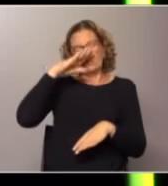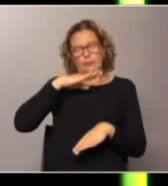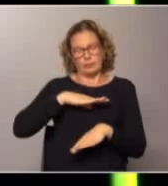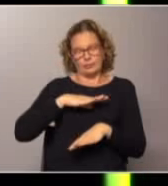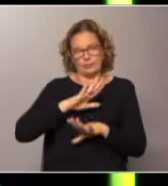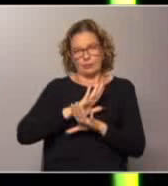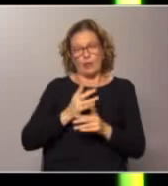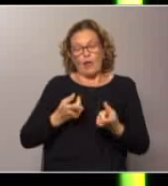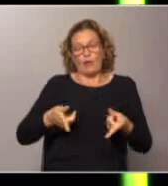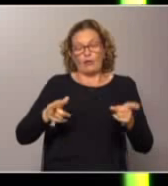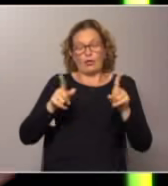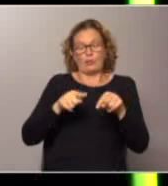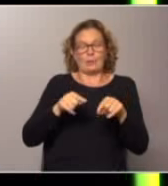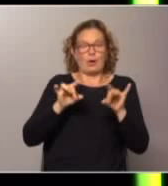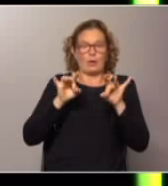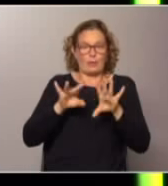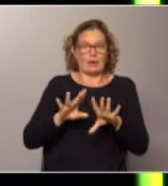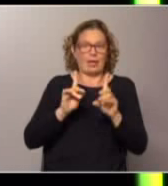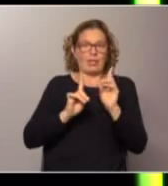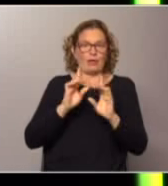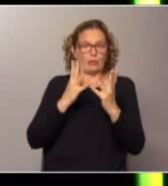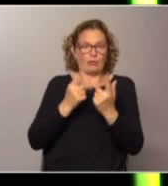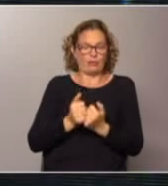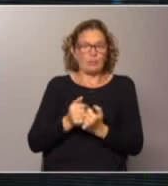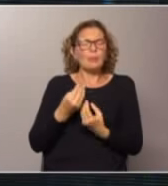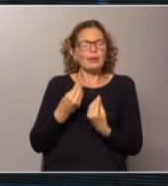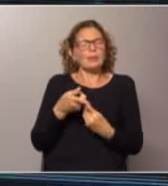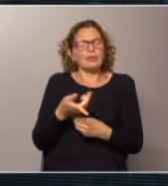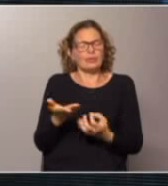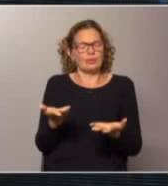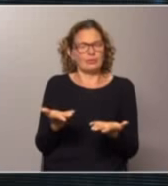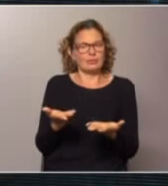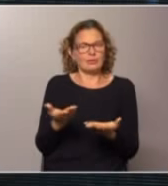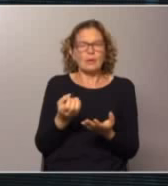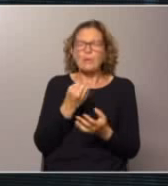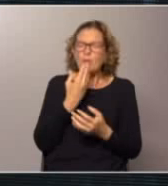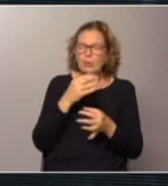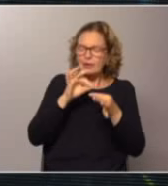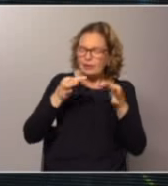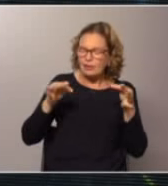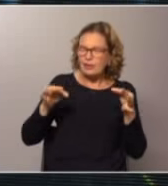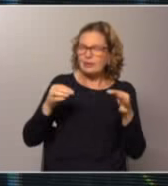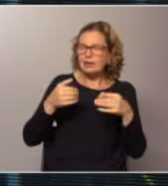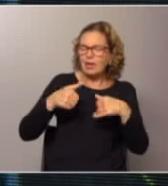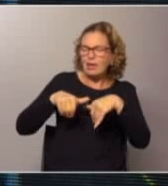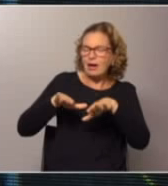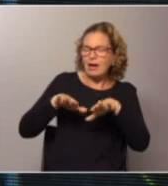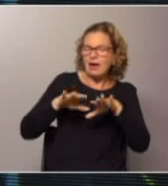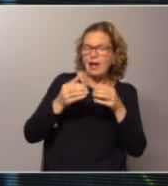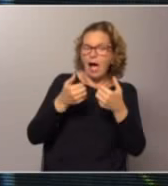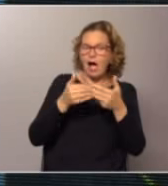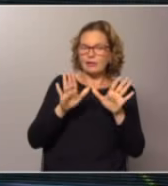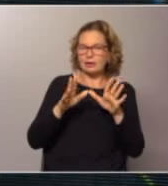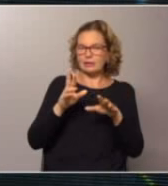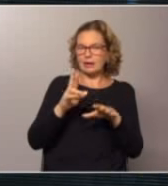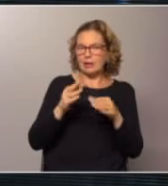bueno volvimos a la normalidad de alguna manera por qué pasó esto es muy buena esa frase de dejar como abierta la pregunta